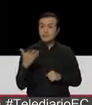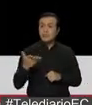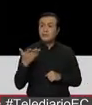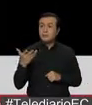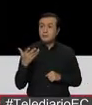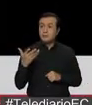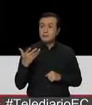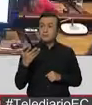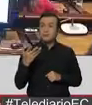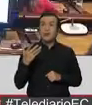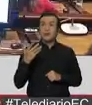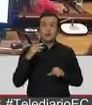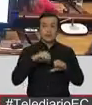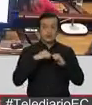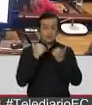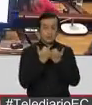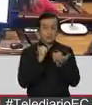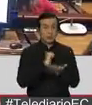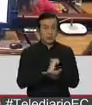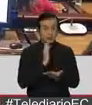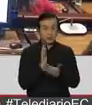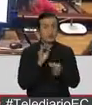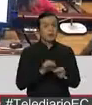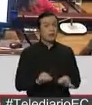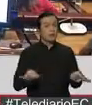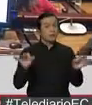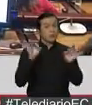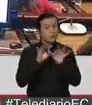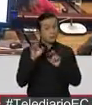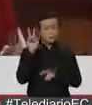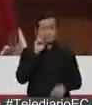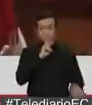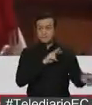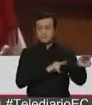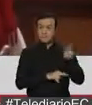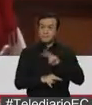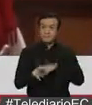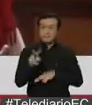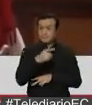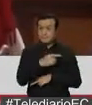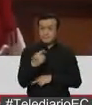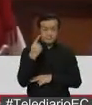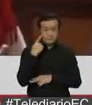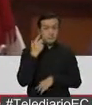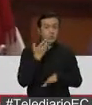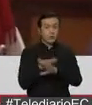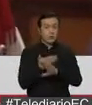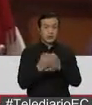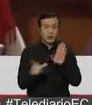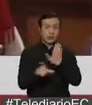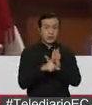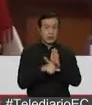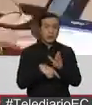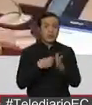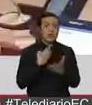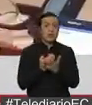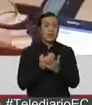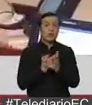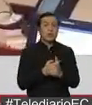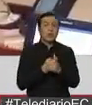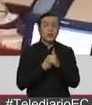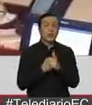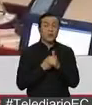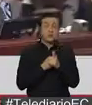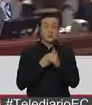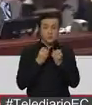papel político de la Asamblea Nacional es determinante para ofrecer alternativas. Sin embargo, las propuestas de ley en materia urgente enfrentan resistencias